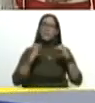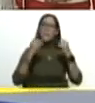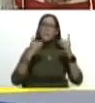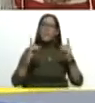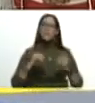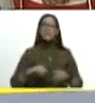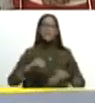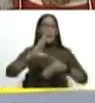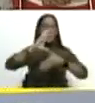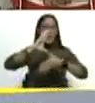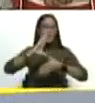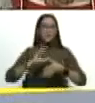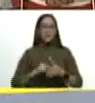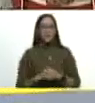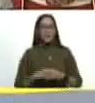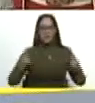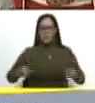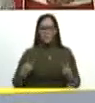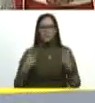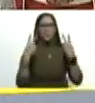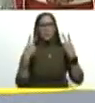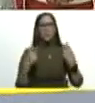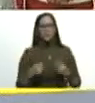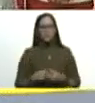el pueblo vanguardia y victorioso.